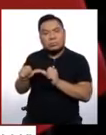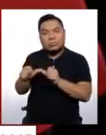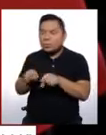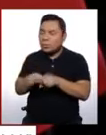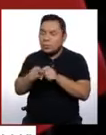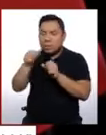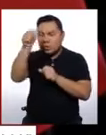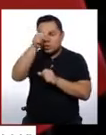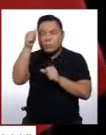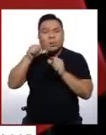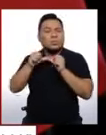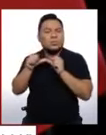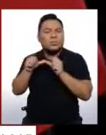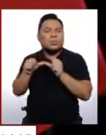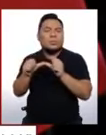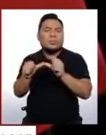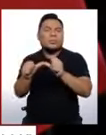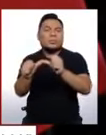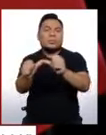igual